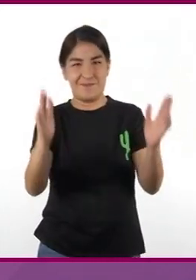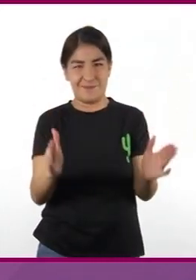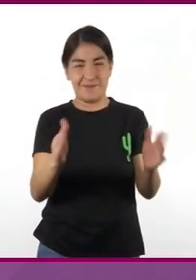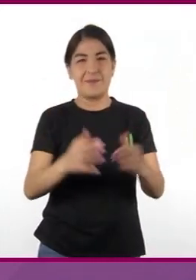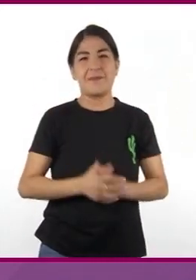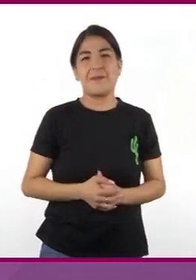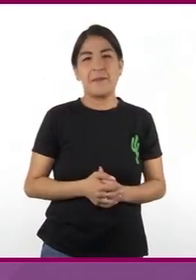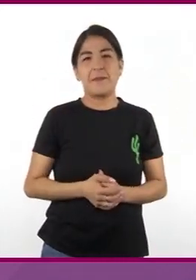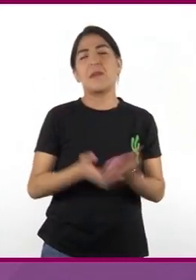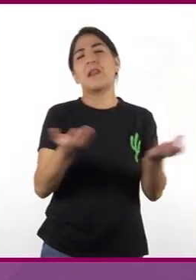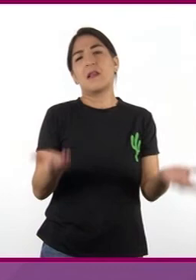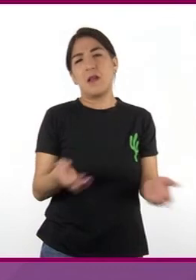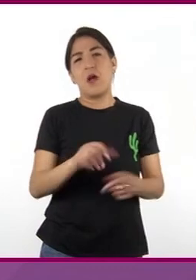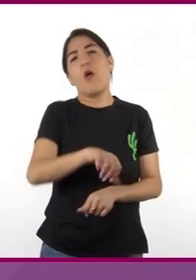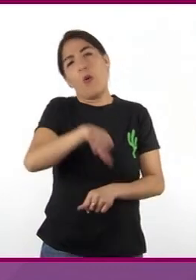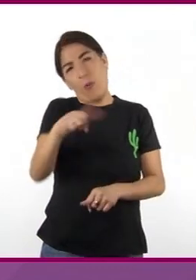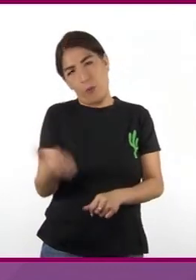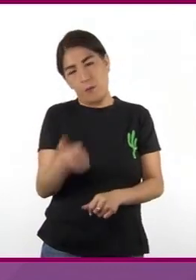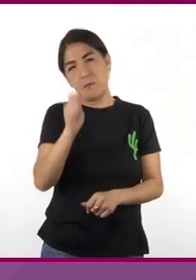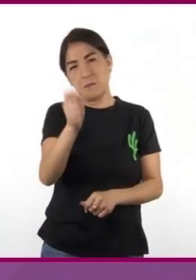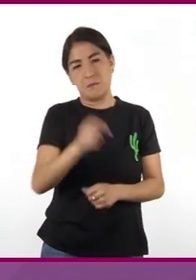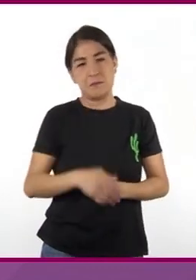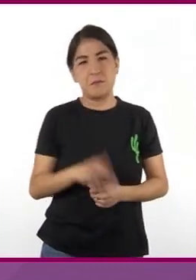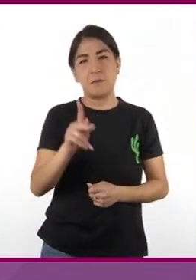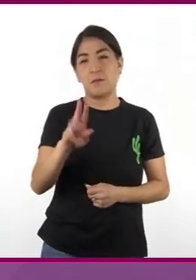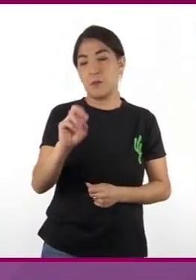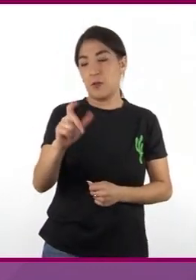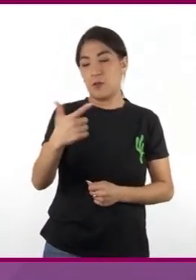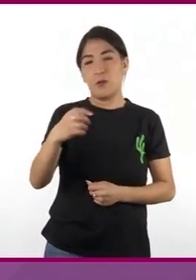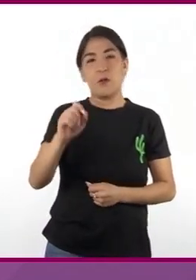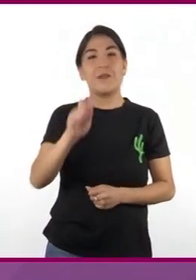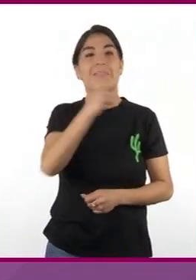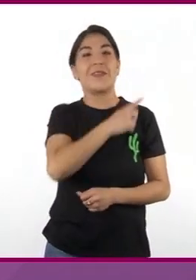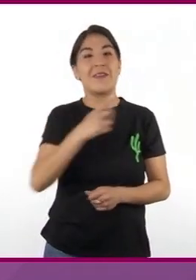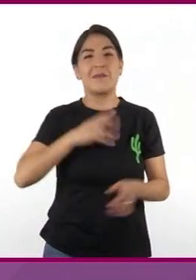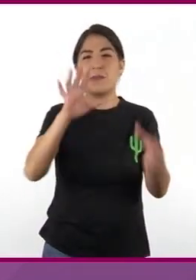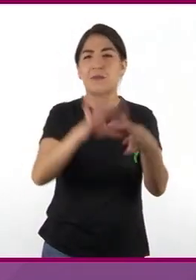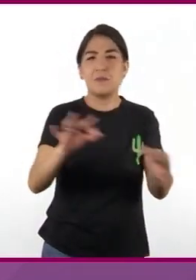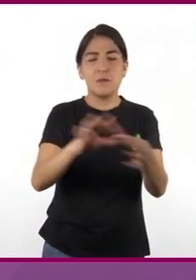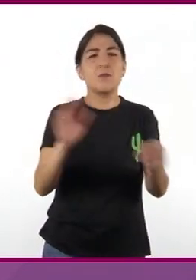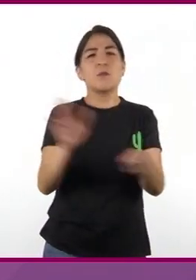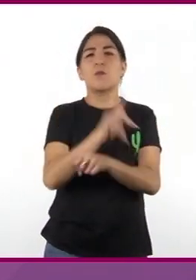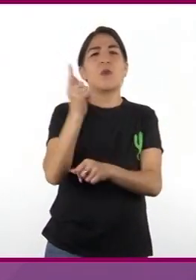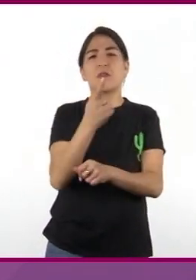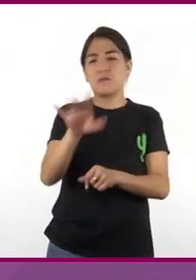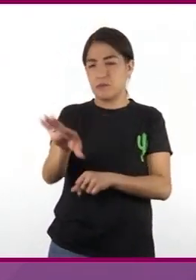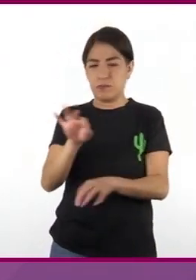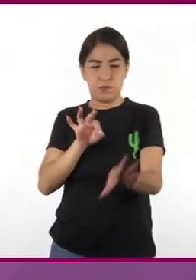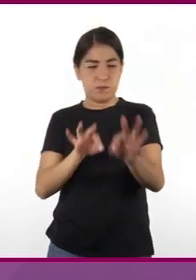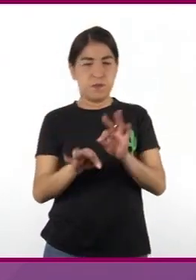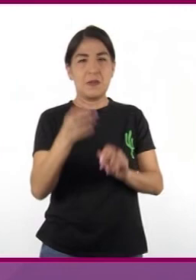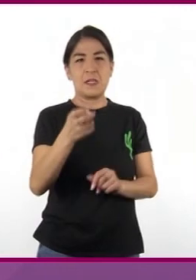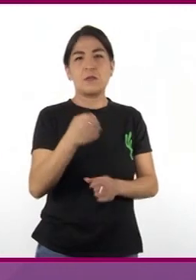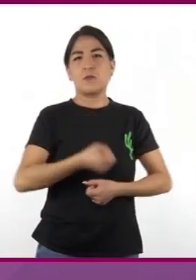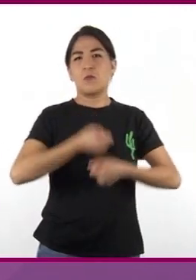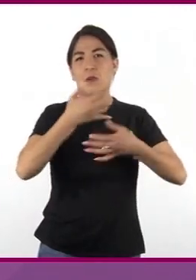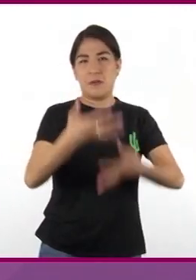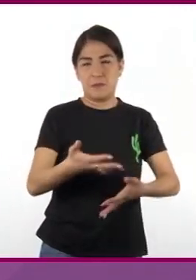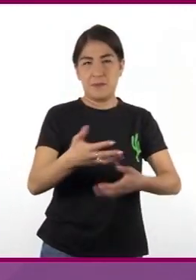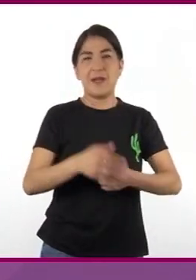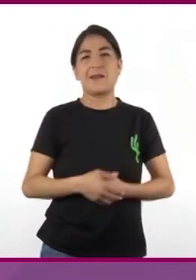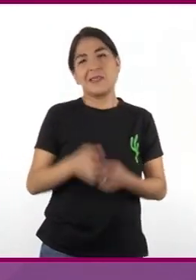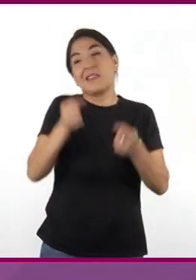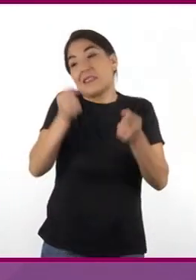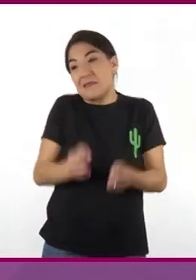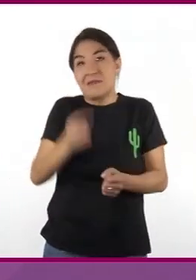En ambos casos, el prólogo debe explicar por qué ha elegido determinados poemas y no otros, seguramente